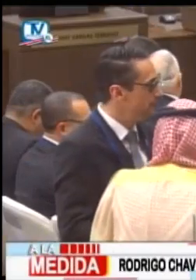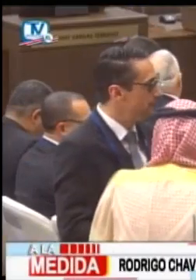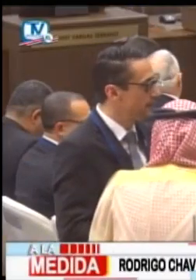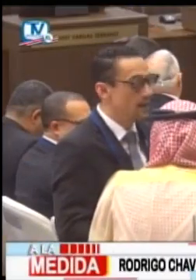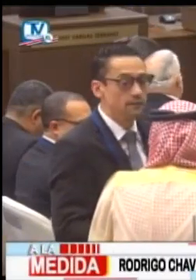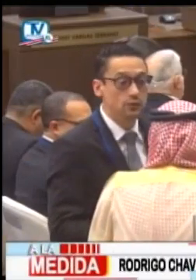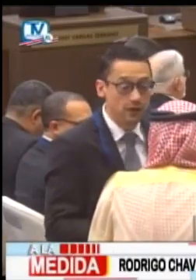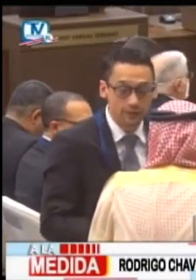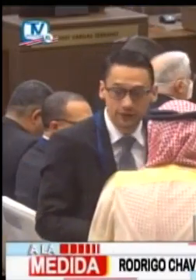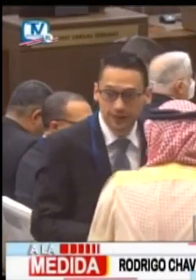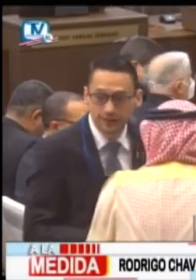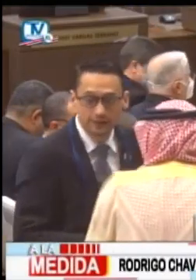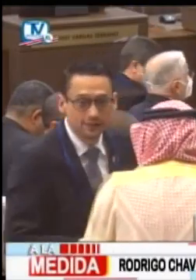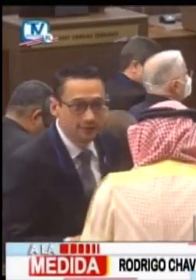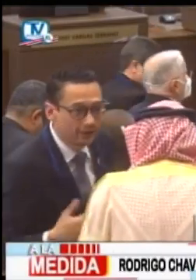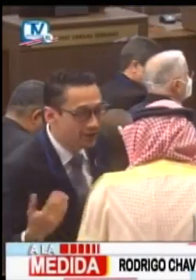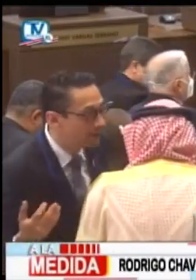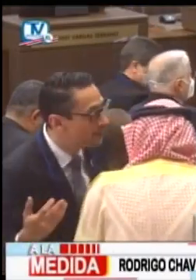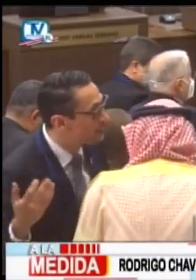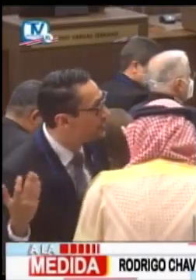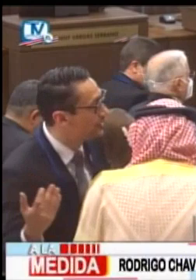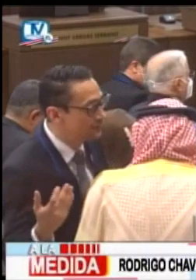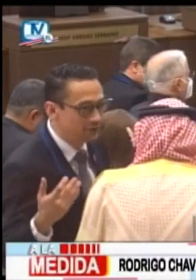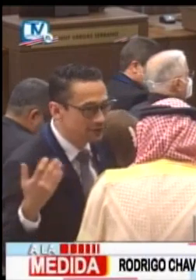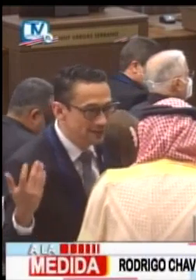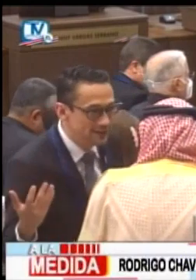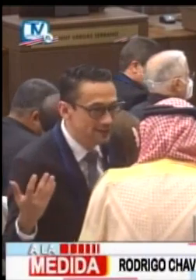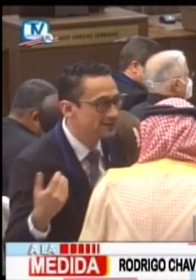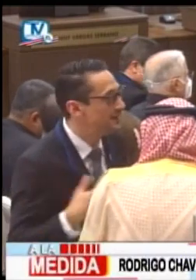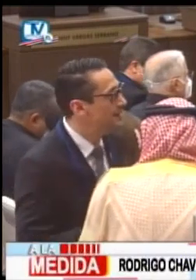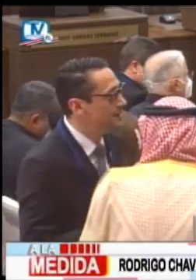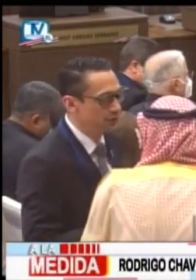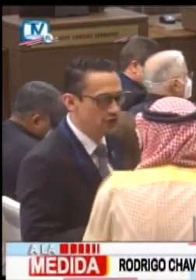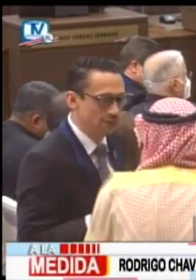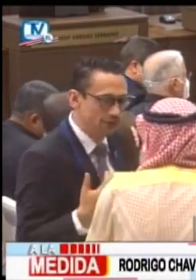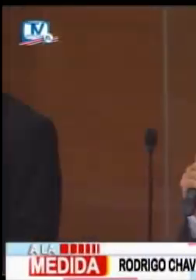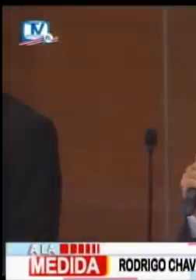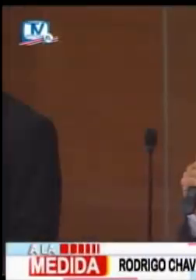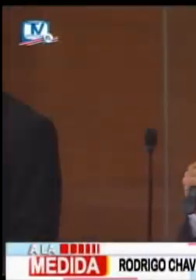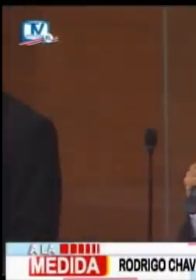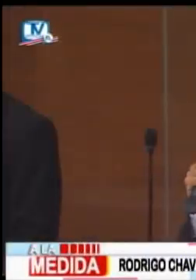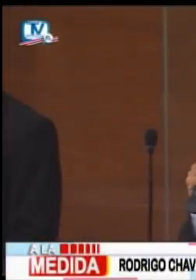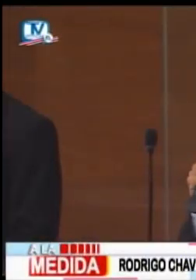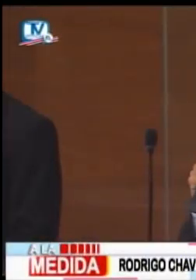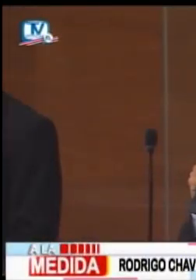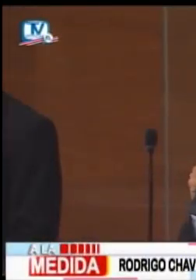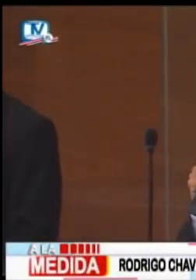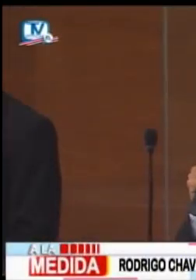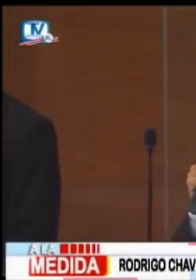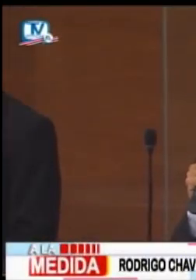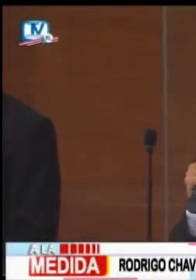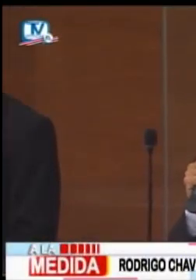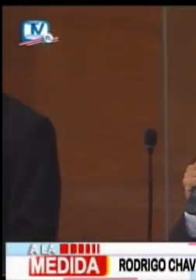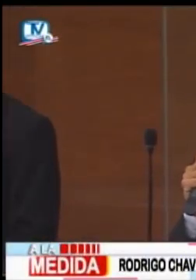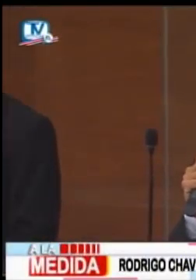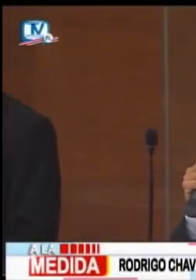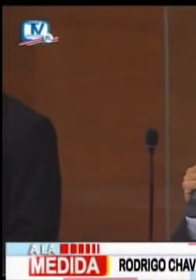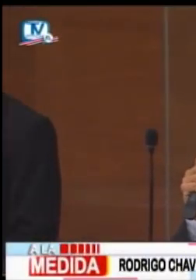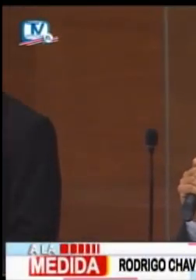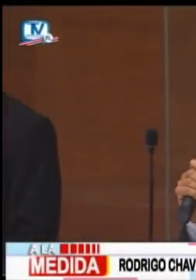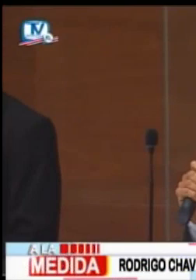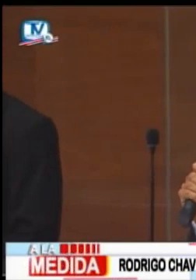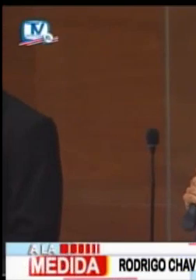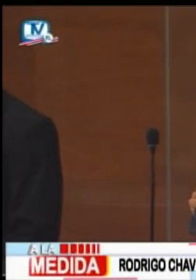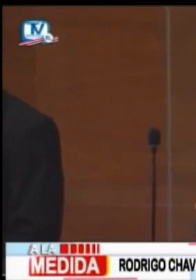política y con muchas promesas de cambio asumió la presidencia de costa rica rodrigo chávez robles para los próximos cuatro años